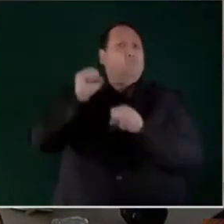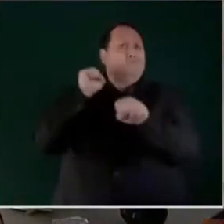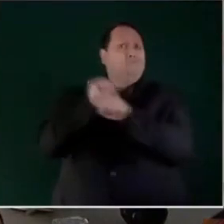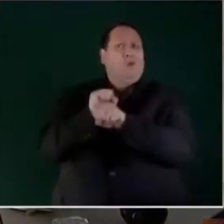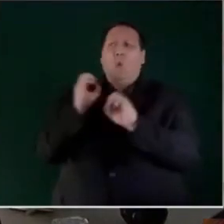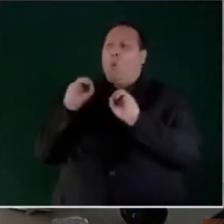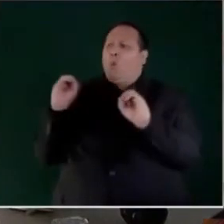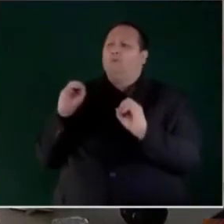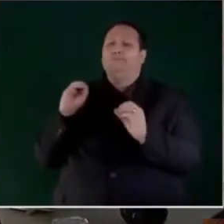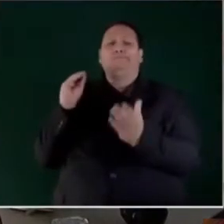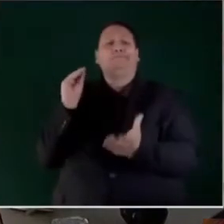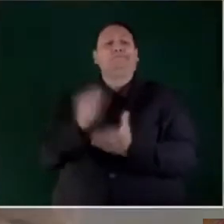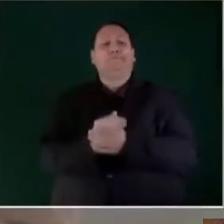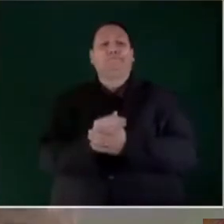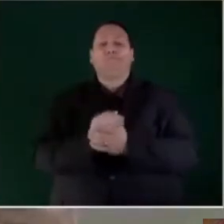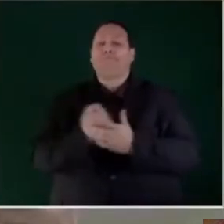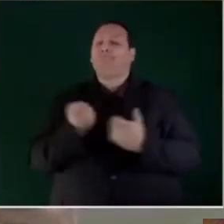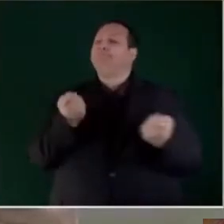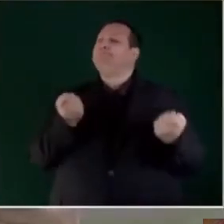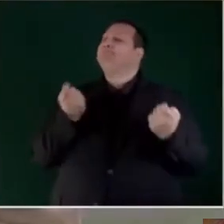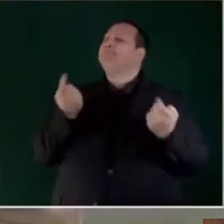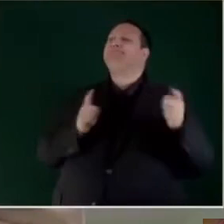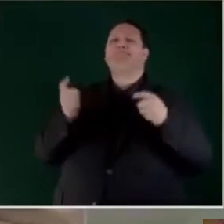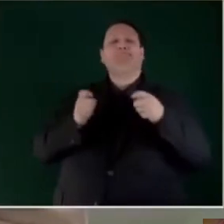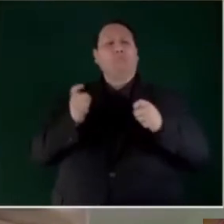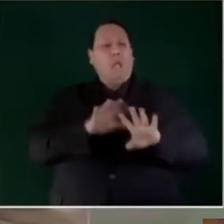siglos sin democracia.